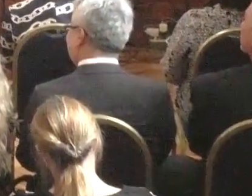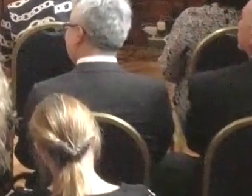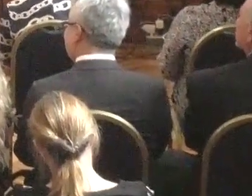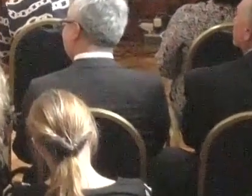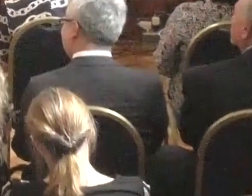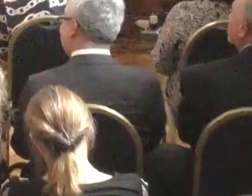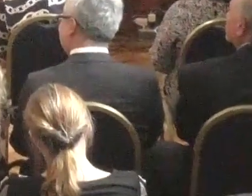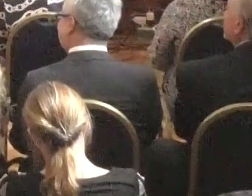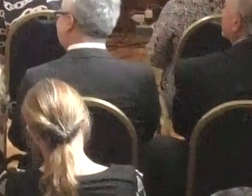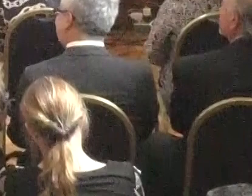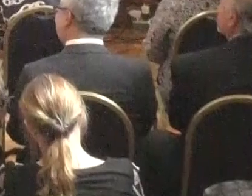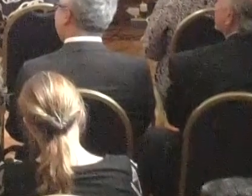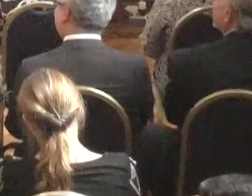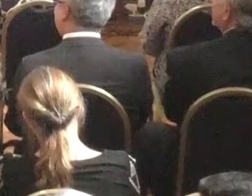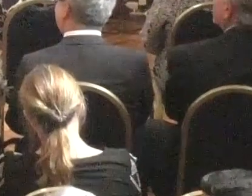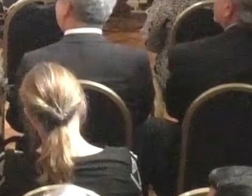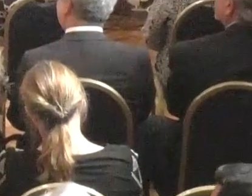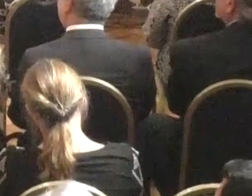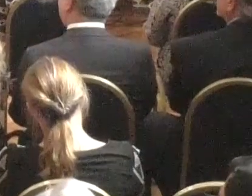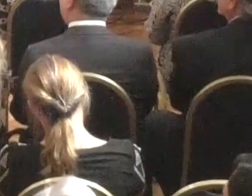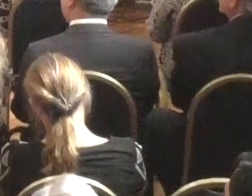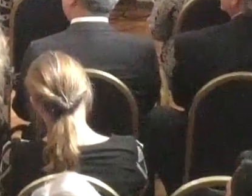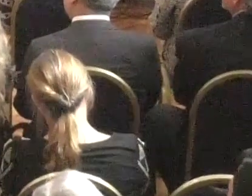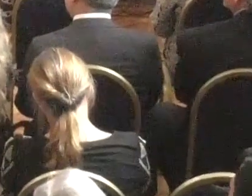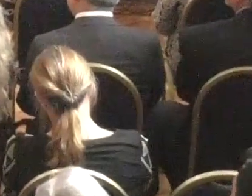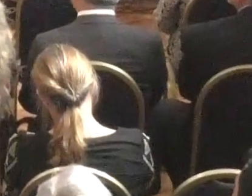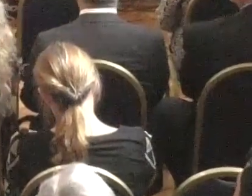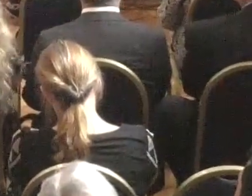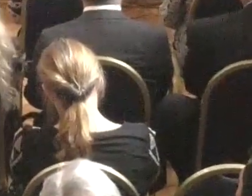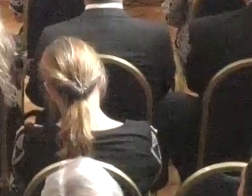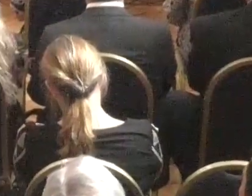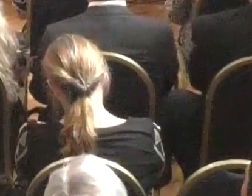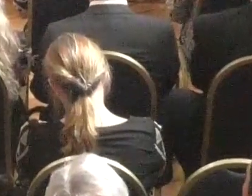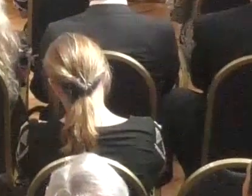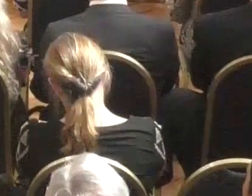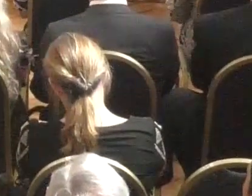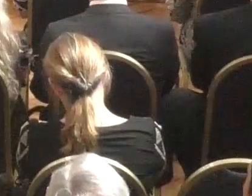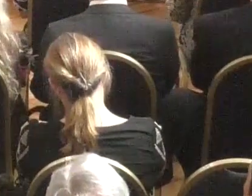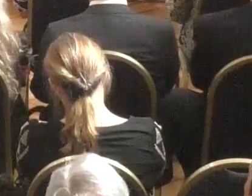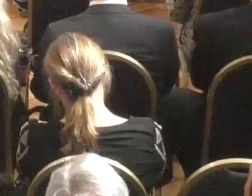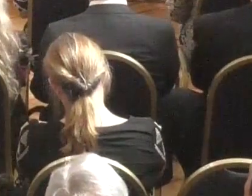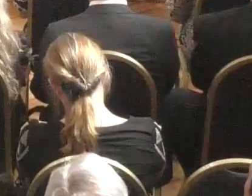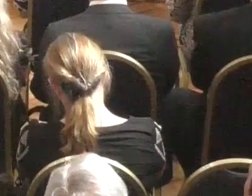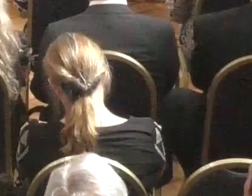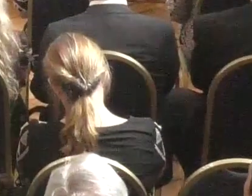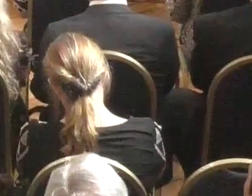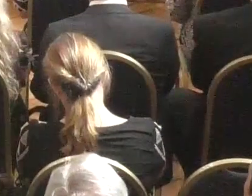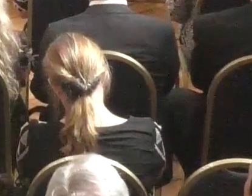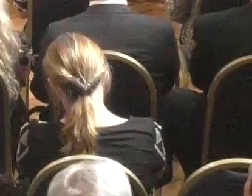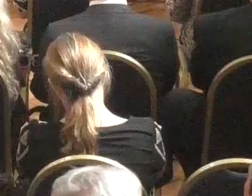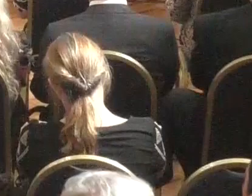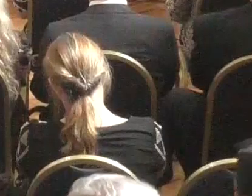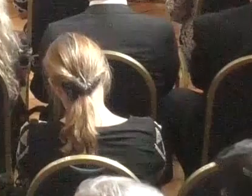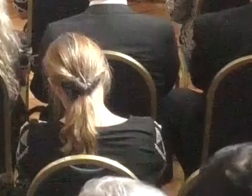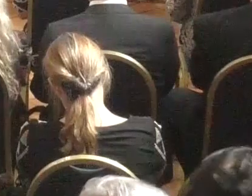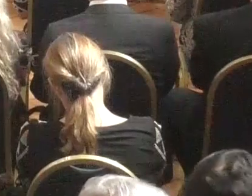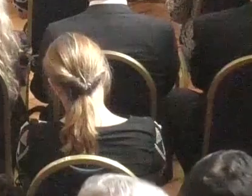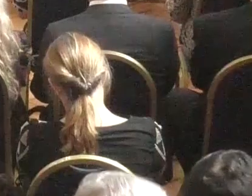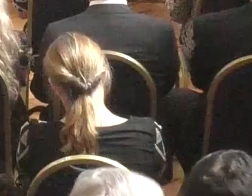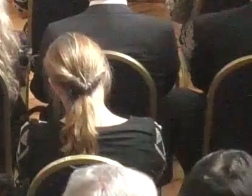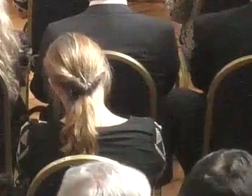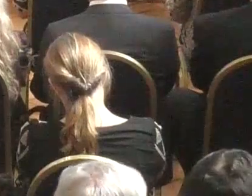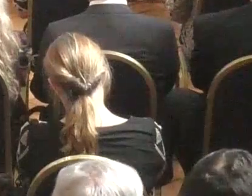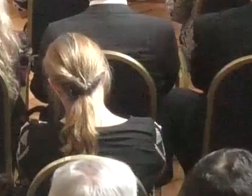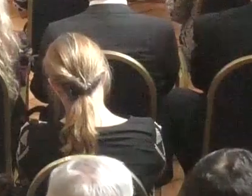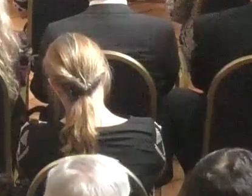Pública, integrantes de todos los escalafones del Poder Judicial, señora secretaria relatora del Tribunal Calificador de Elecciones, Carmen